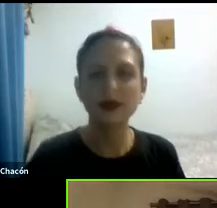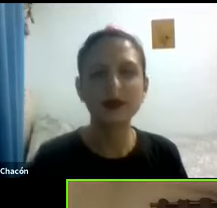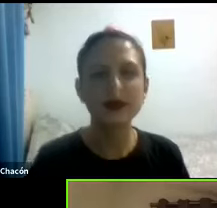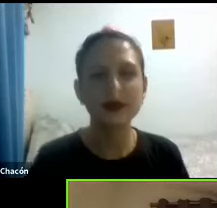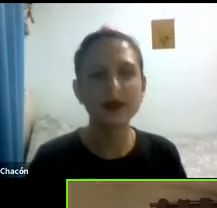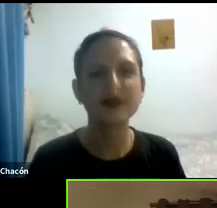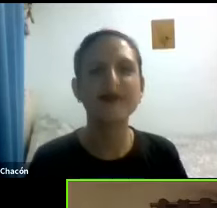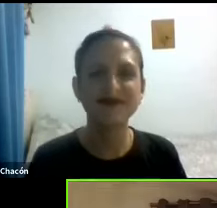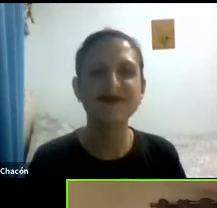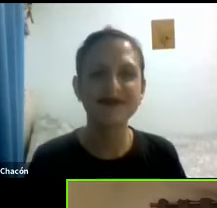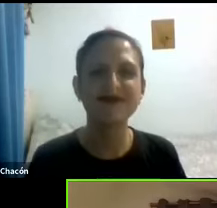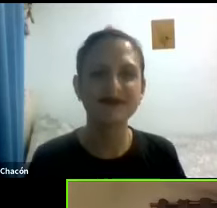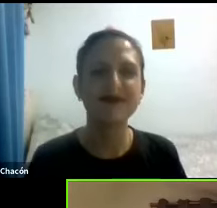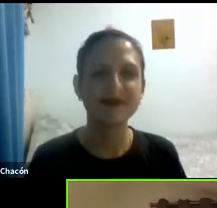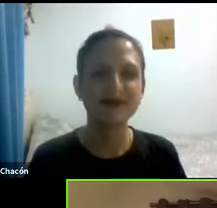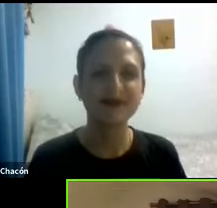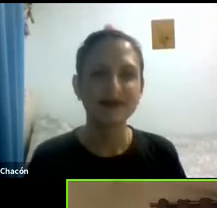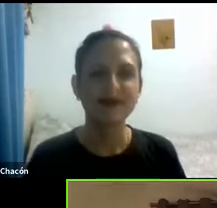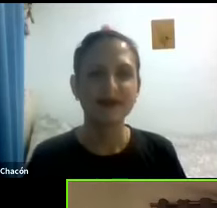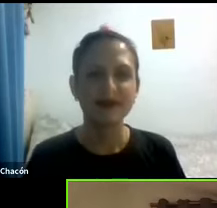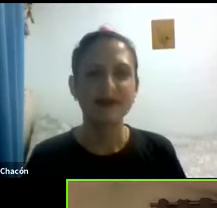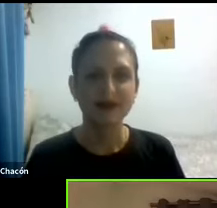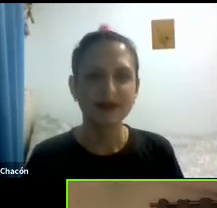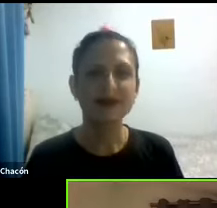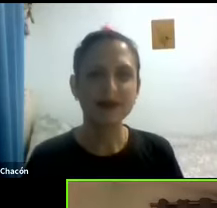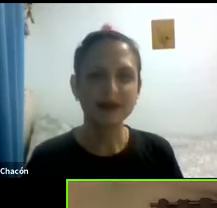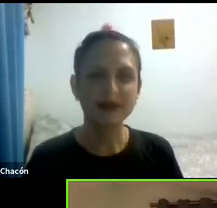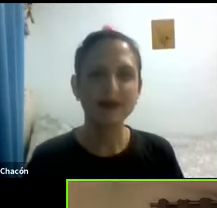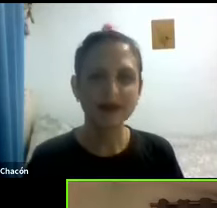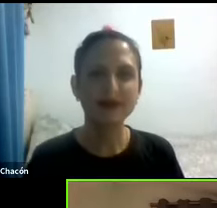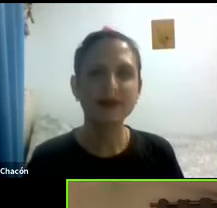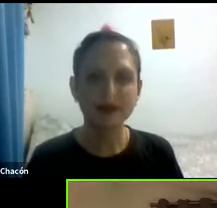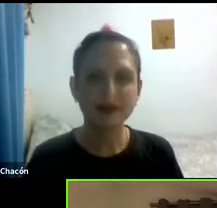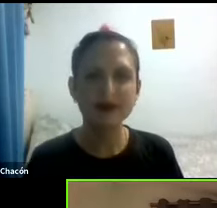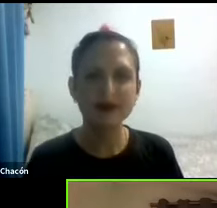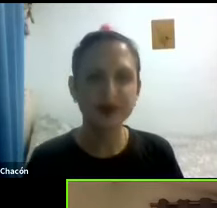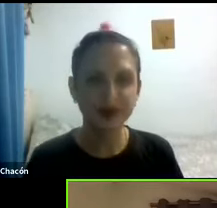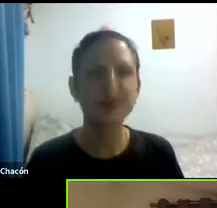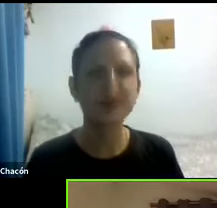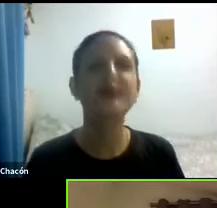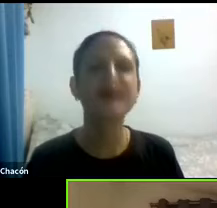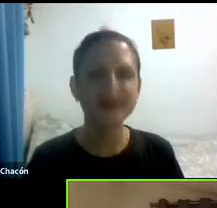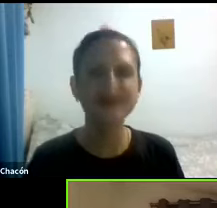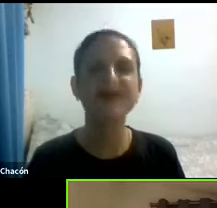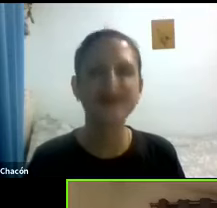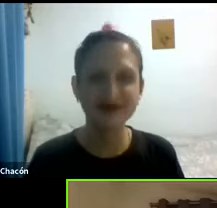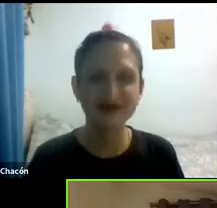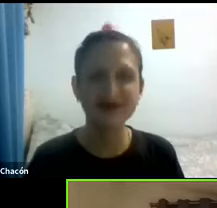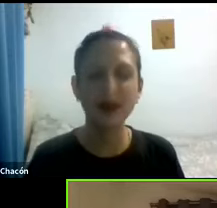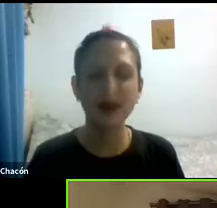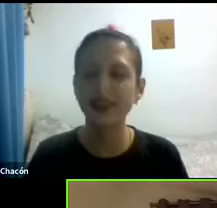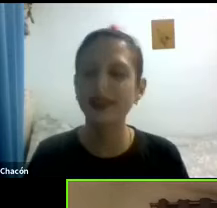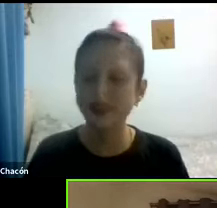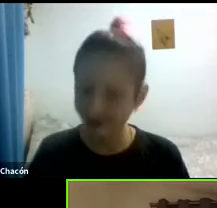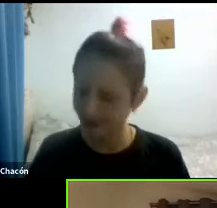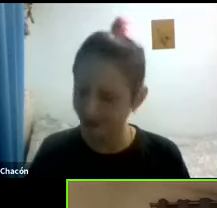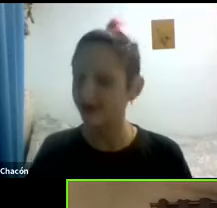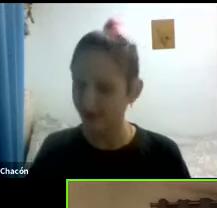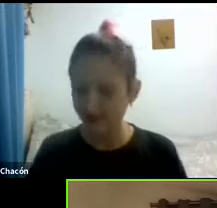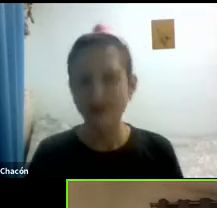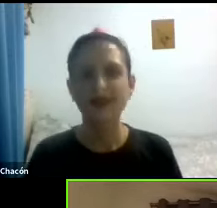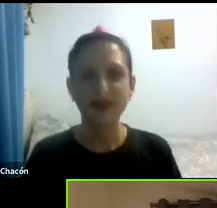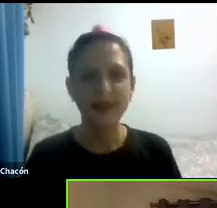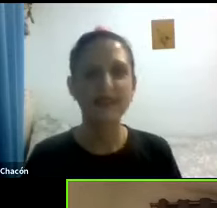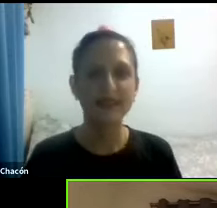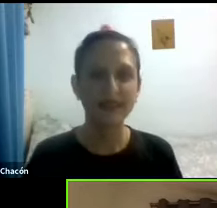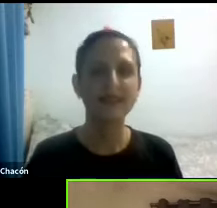culpa y de ser culpable y las diferencias entre ser mujer y ser hombre tanto en el continente europeo como el